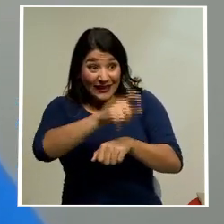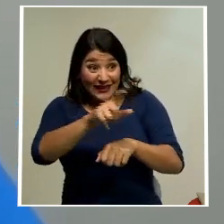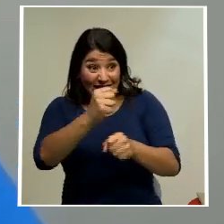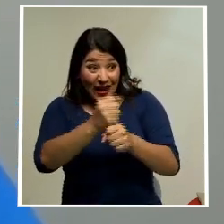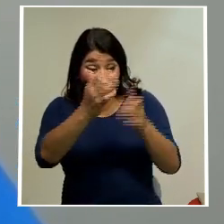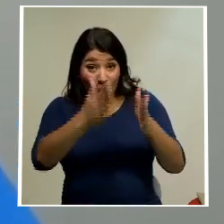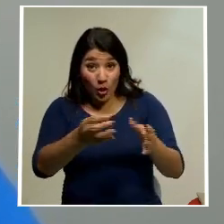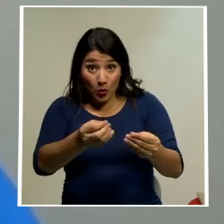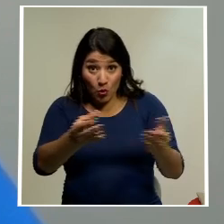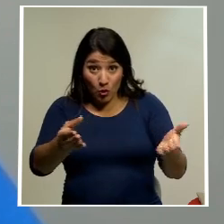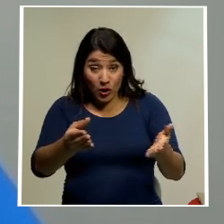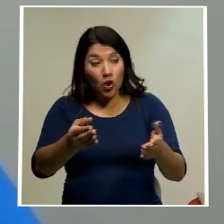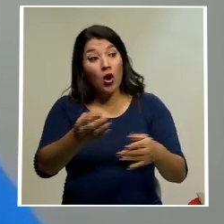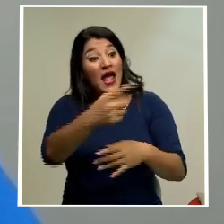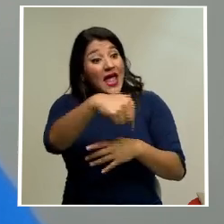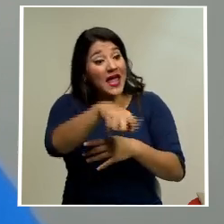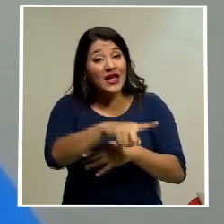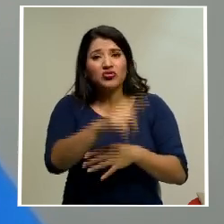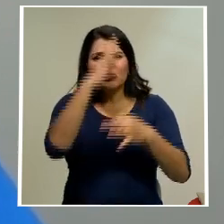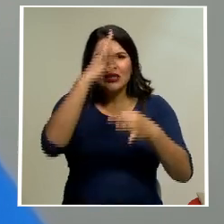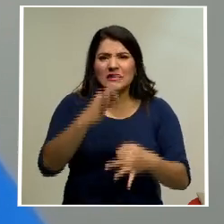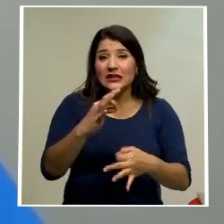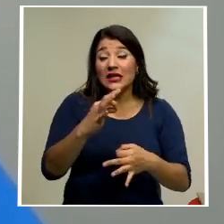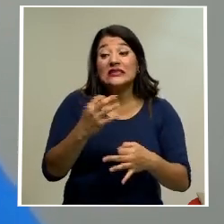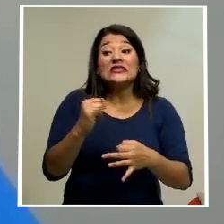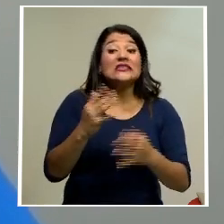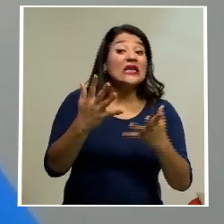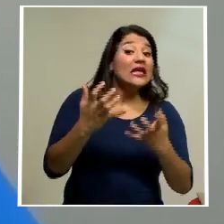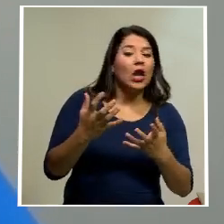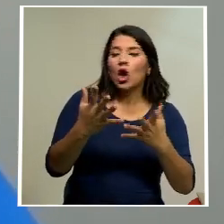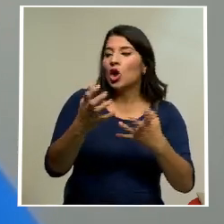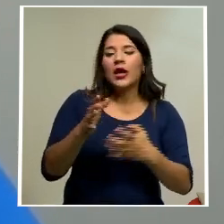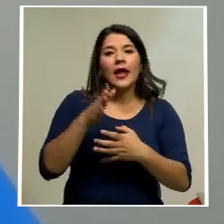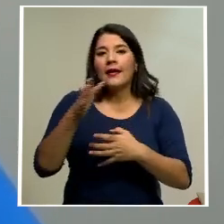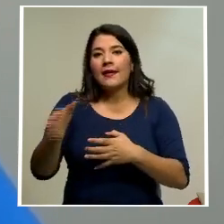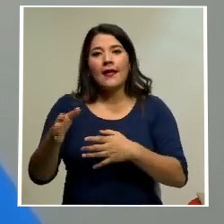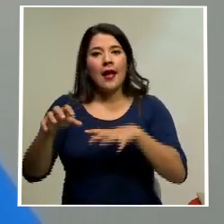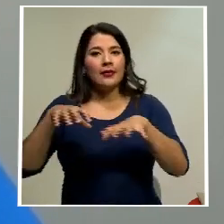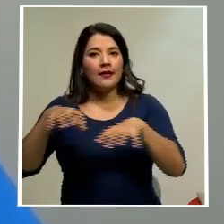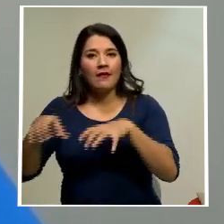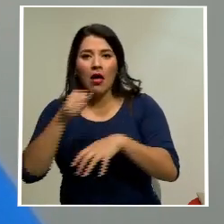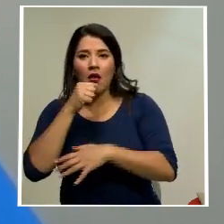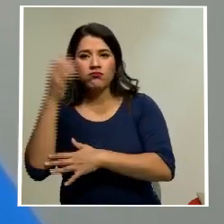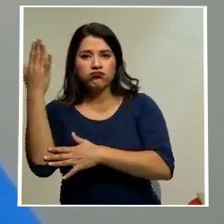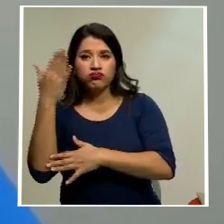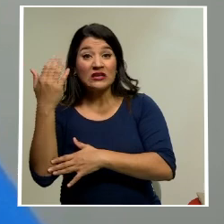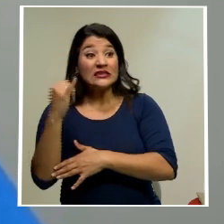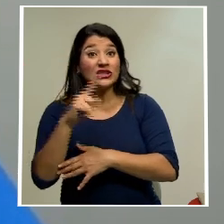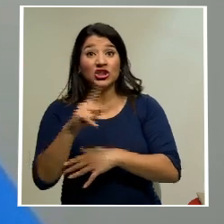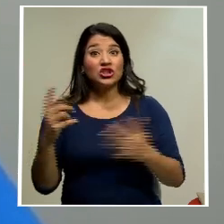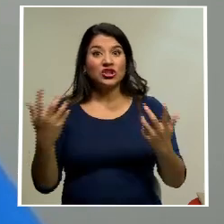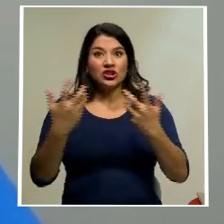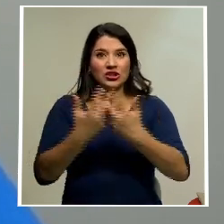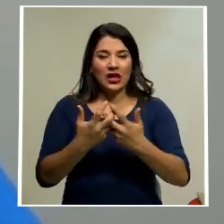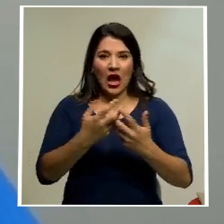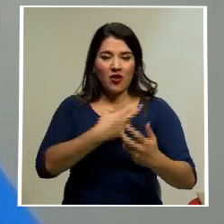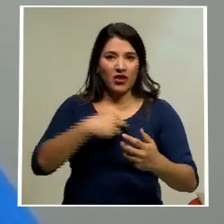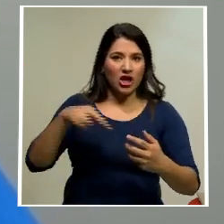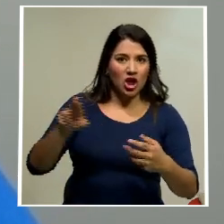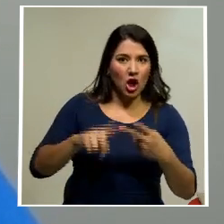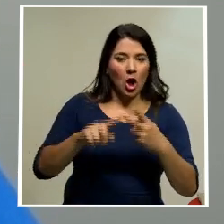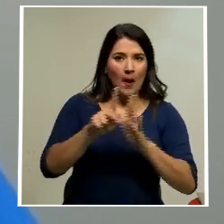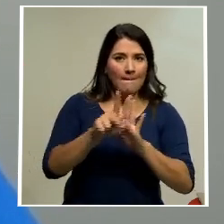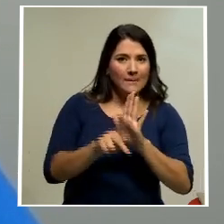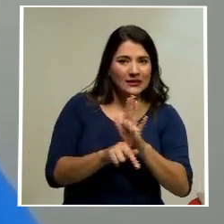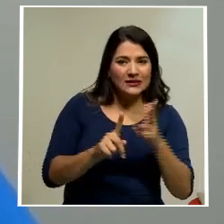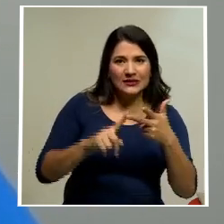creencias poder abstenerse de asistir a capacitaciones que estén en contra de sus principios y creencias. Siempre supimos que al promover un derecho